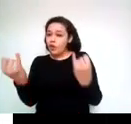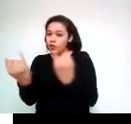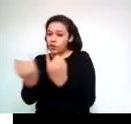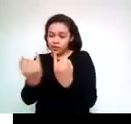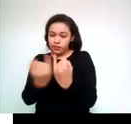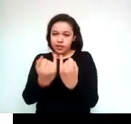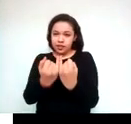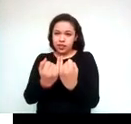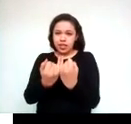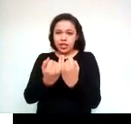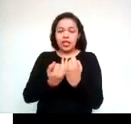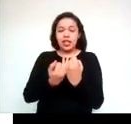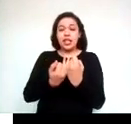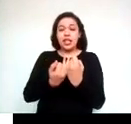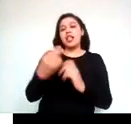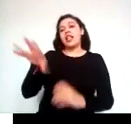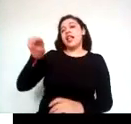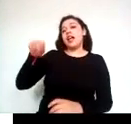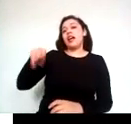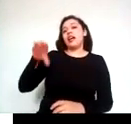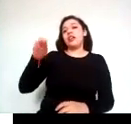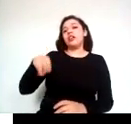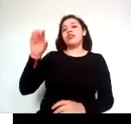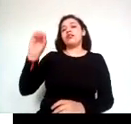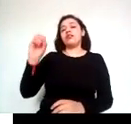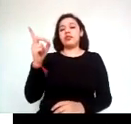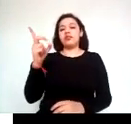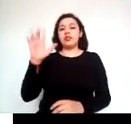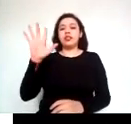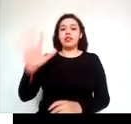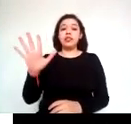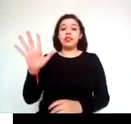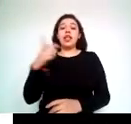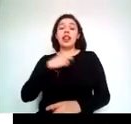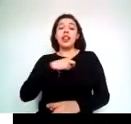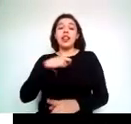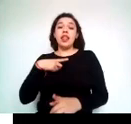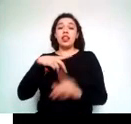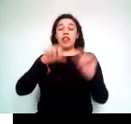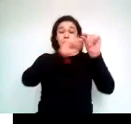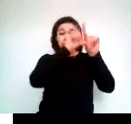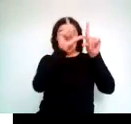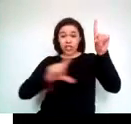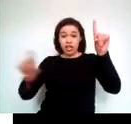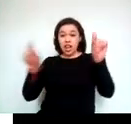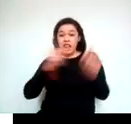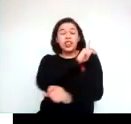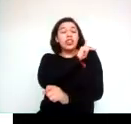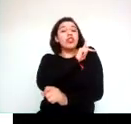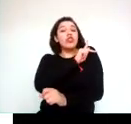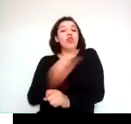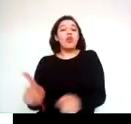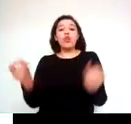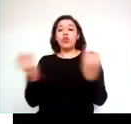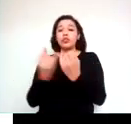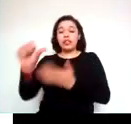la normativa 035 es una norma que aplica para todos en el territorio nacional, para todos los centros de